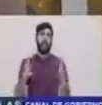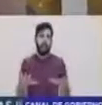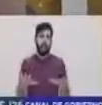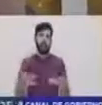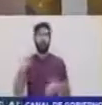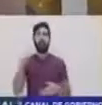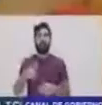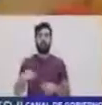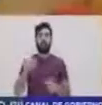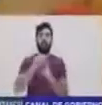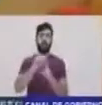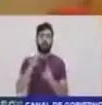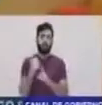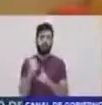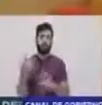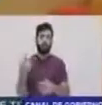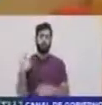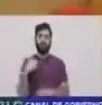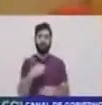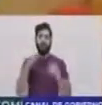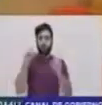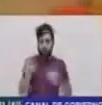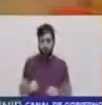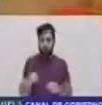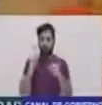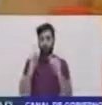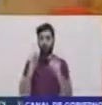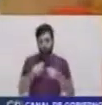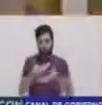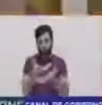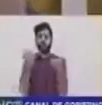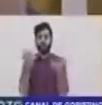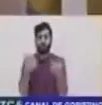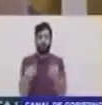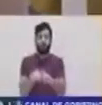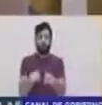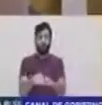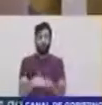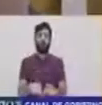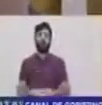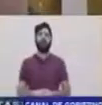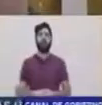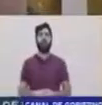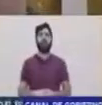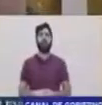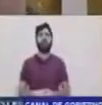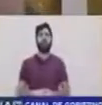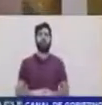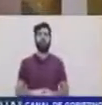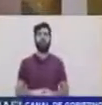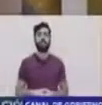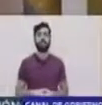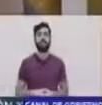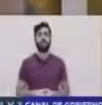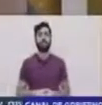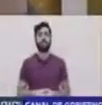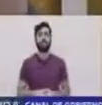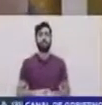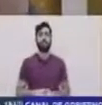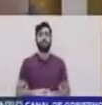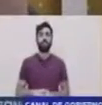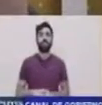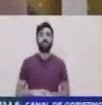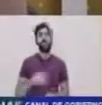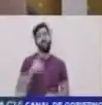distancia. Entonces ese es un desafío que también nosotros podríamos probar, ¿verdad? Y dentro de esto entra también el tono de voz que vamos